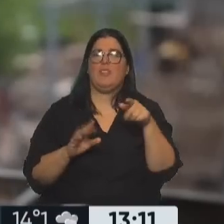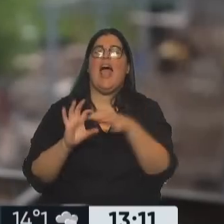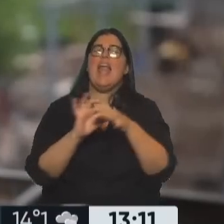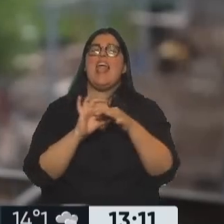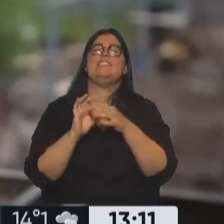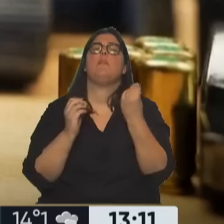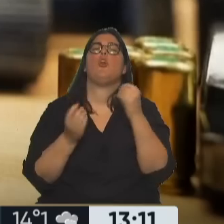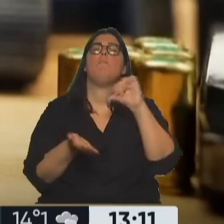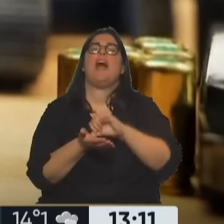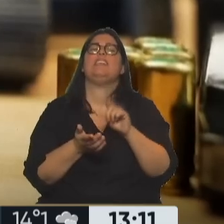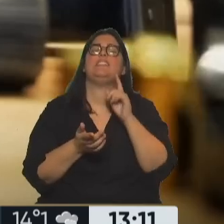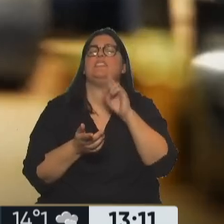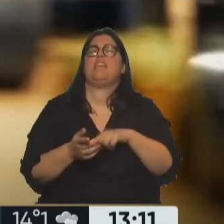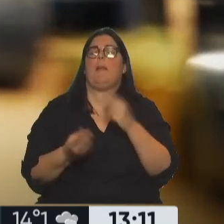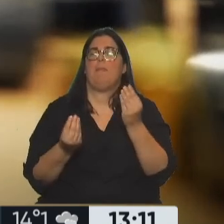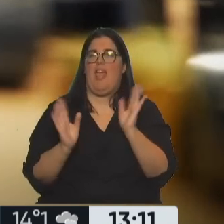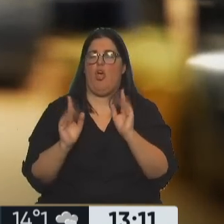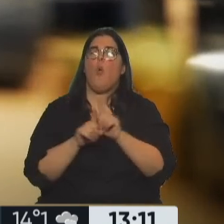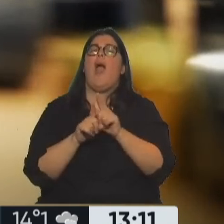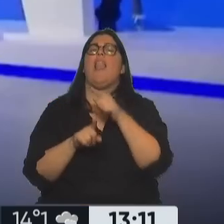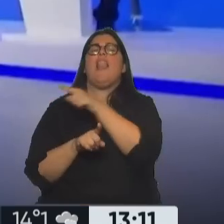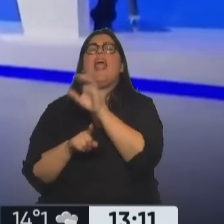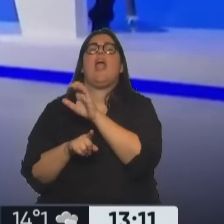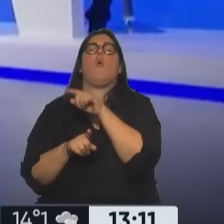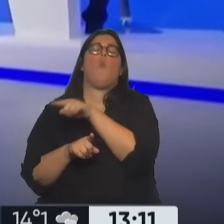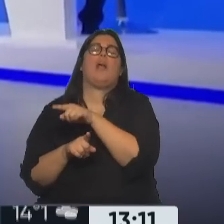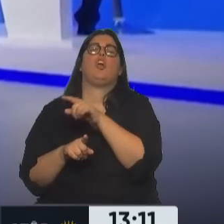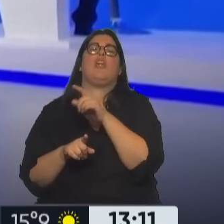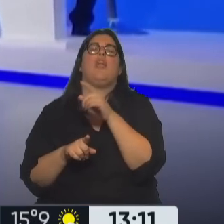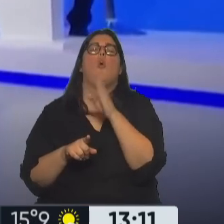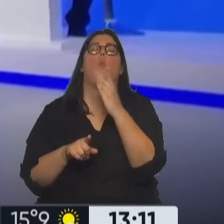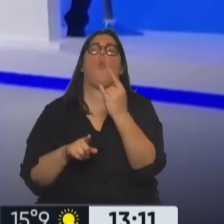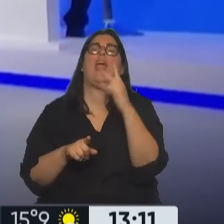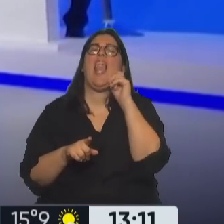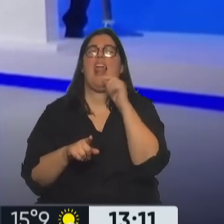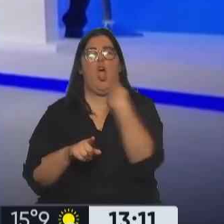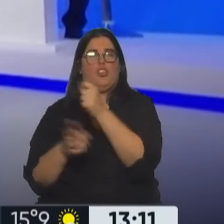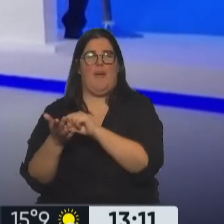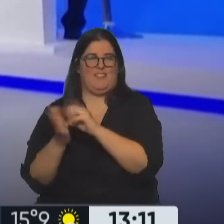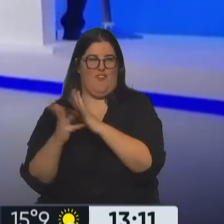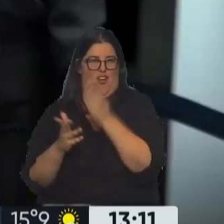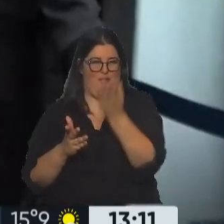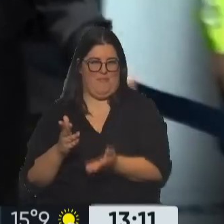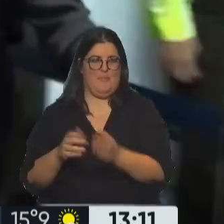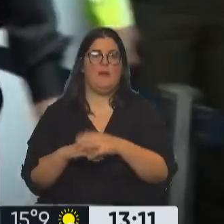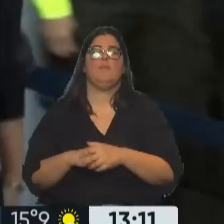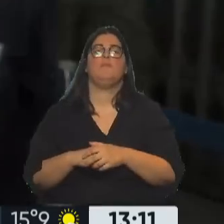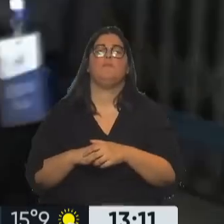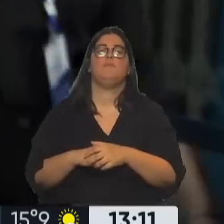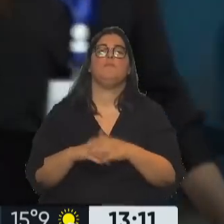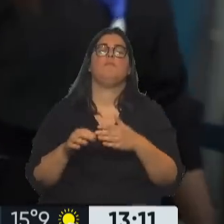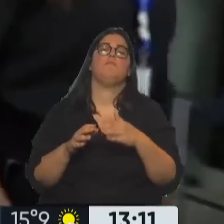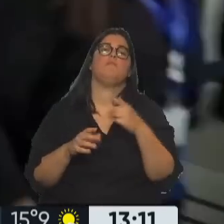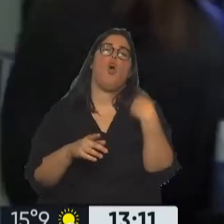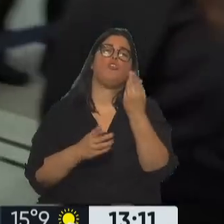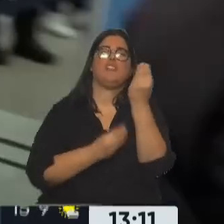Miedo, apodado el Bukele ecuatoriano. Un poco más relegados aparecen los postulantes de la derecha o